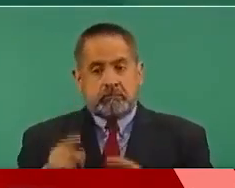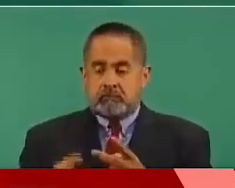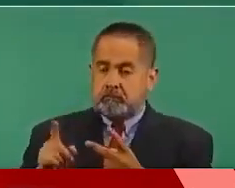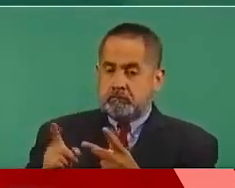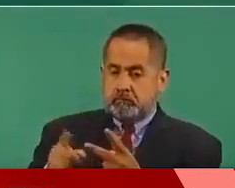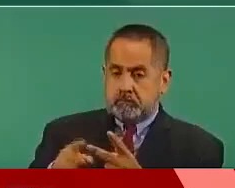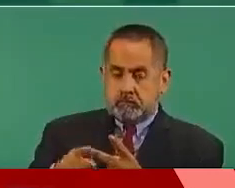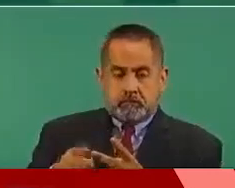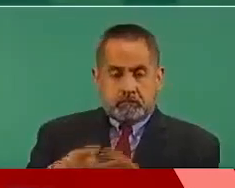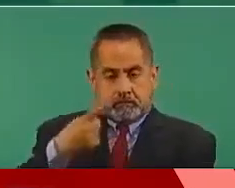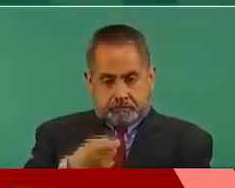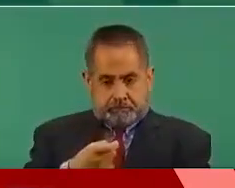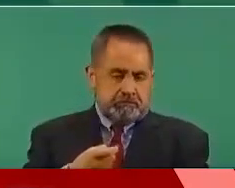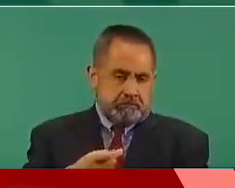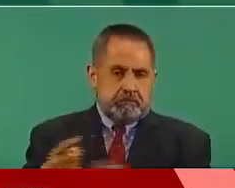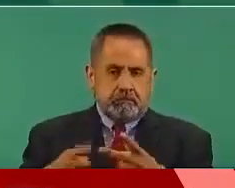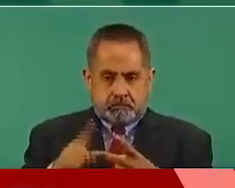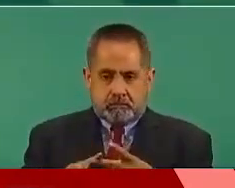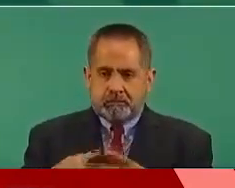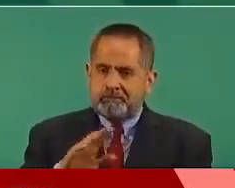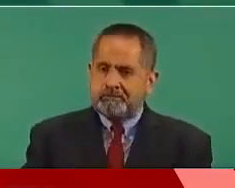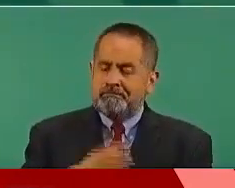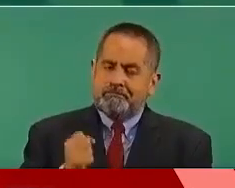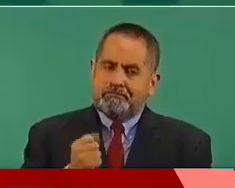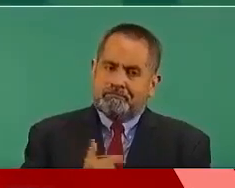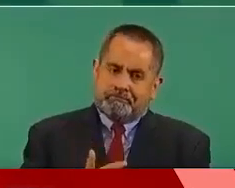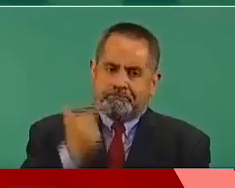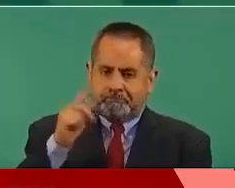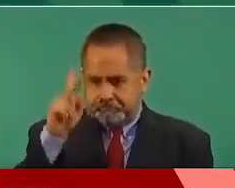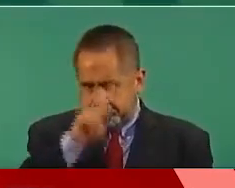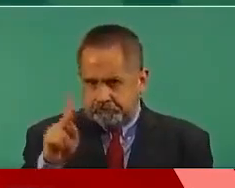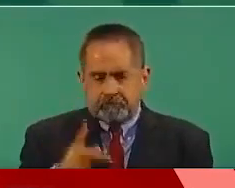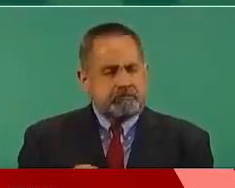de esa manera pega más fuerte, pero va saliendo.